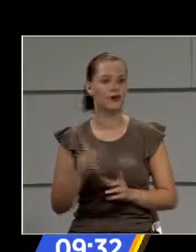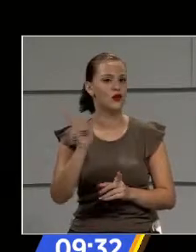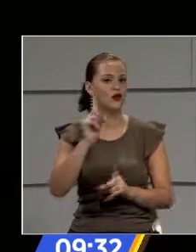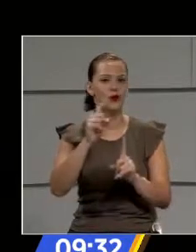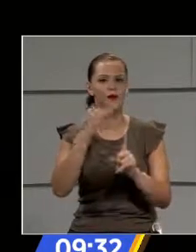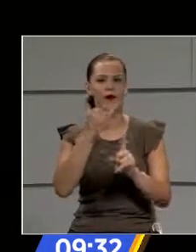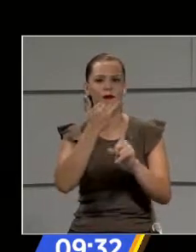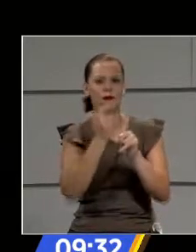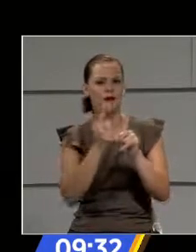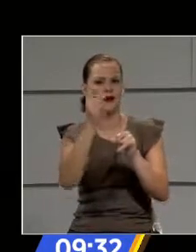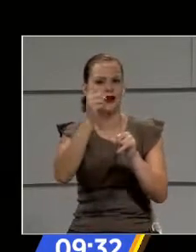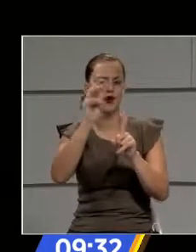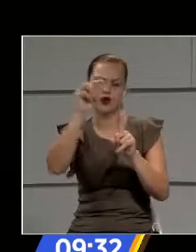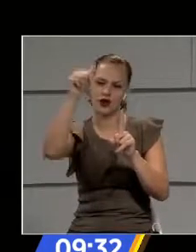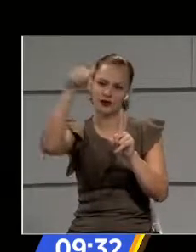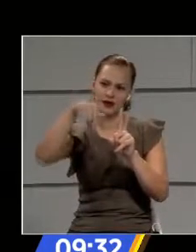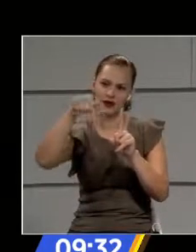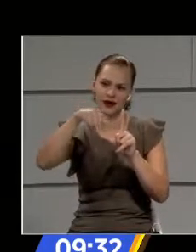Vamos para abajo.